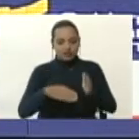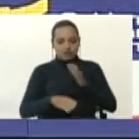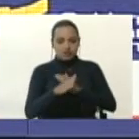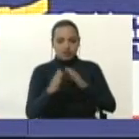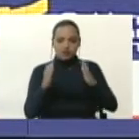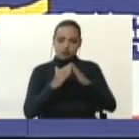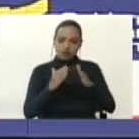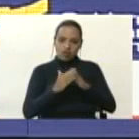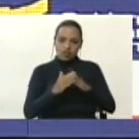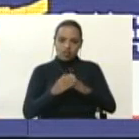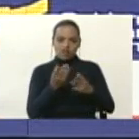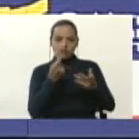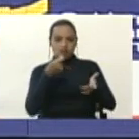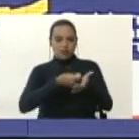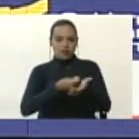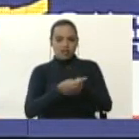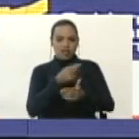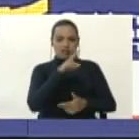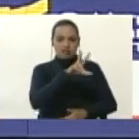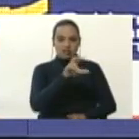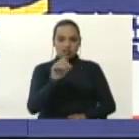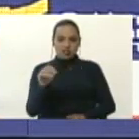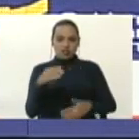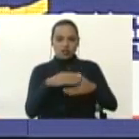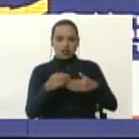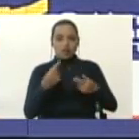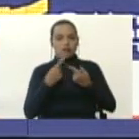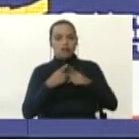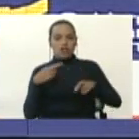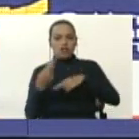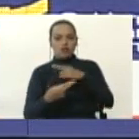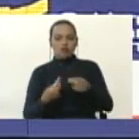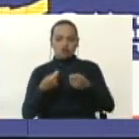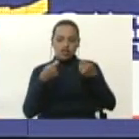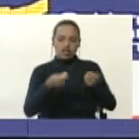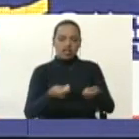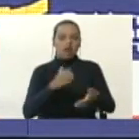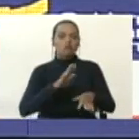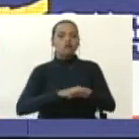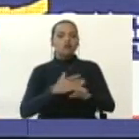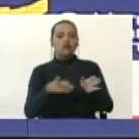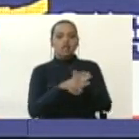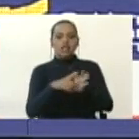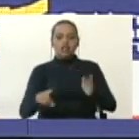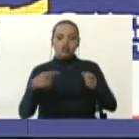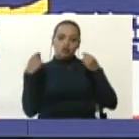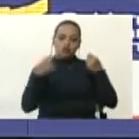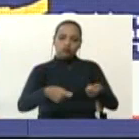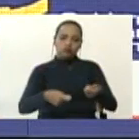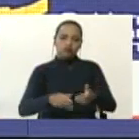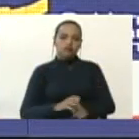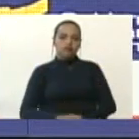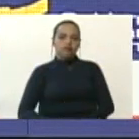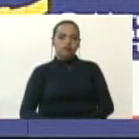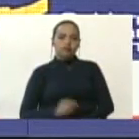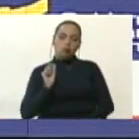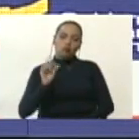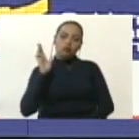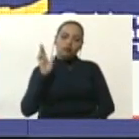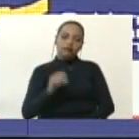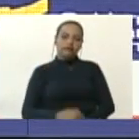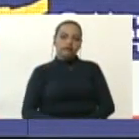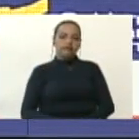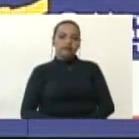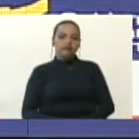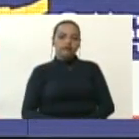esto costaría $300, pero la revolución se lo entrega a usted porque es un derecho. ¡Pah! Punto. Y así por